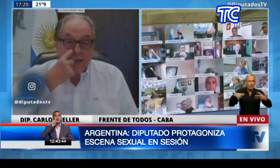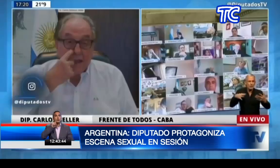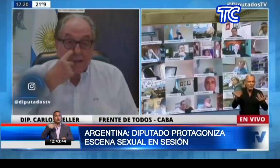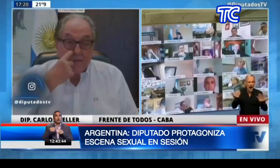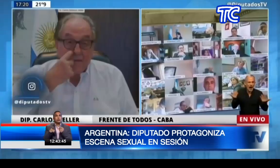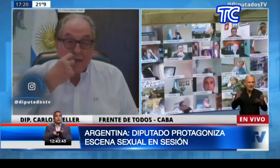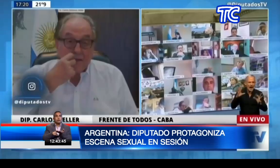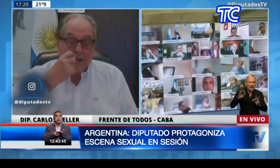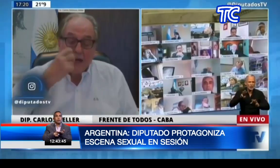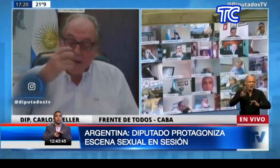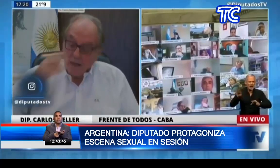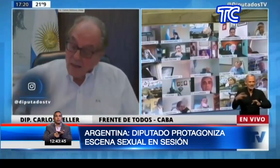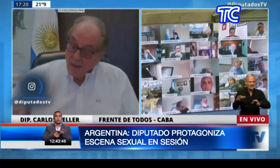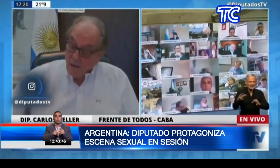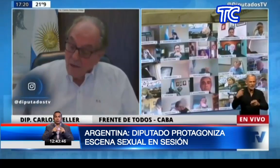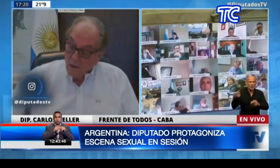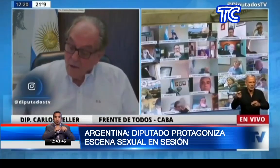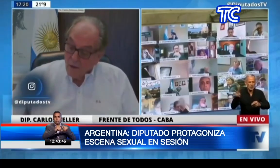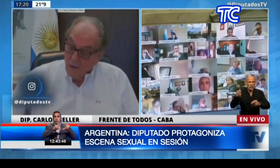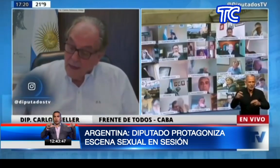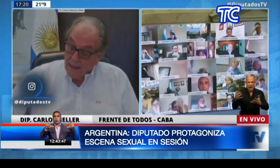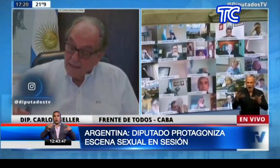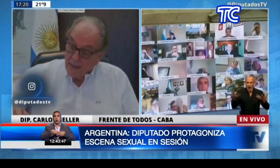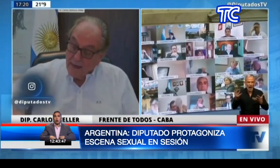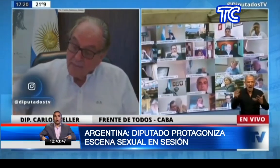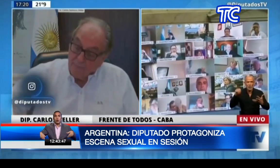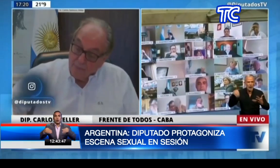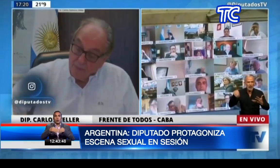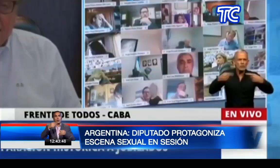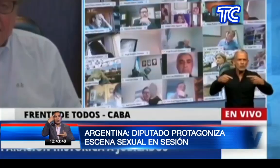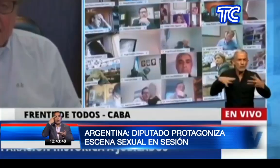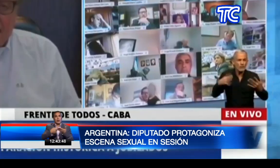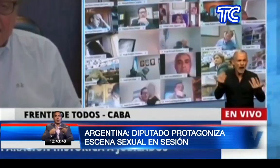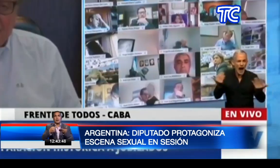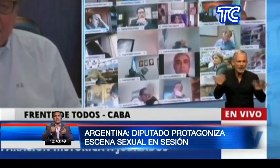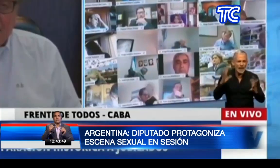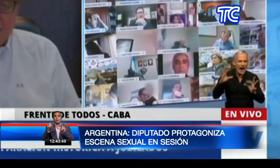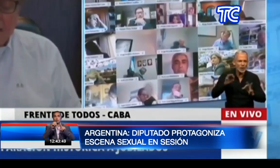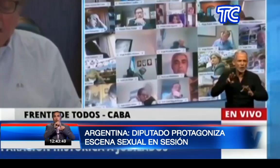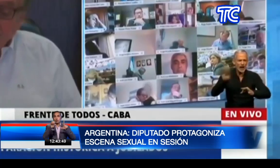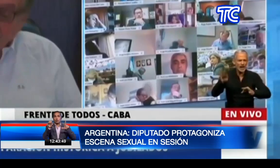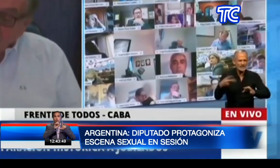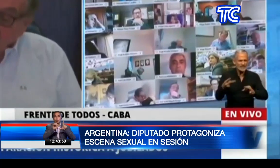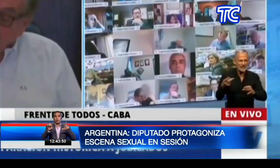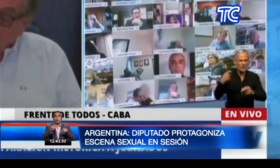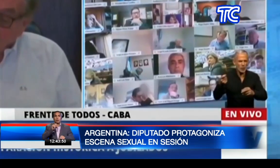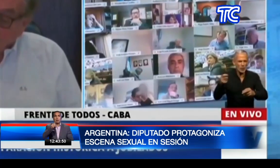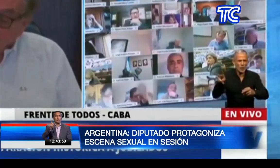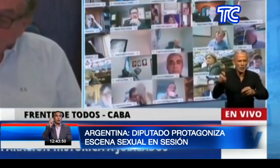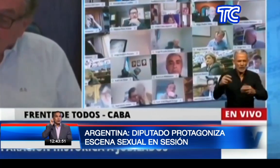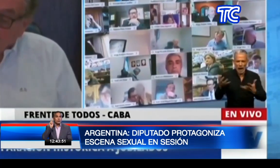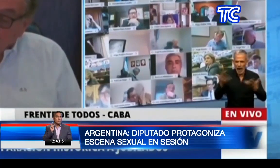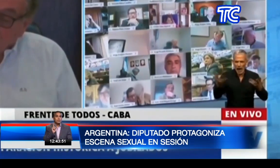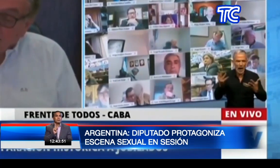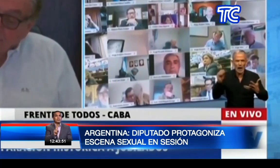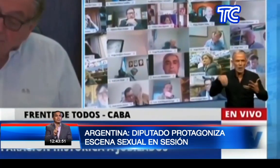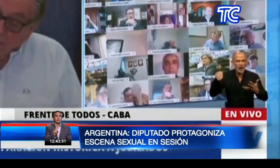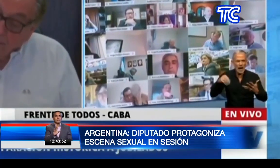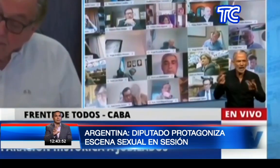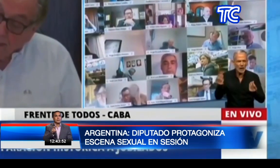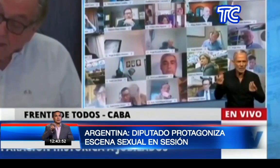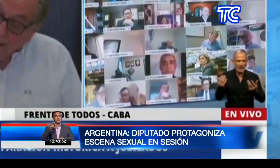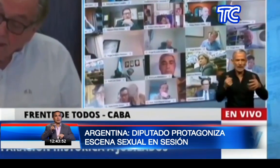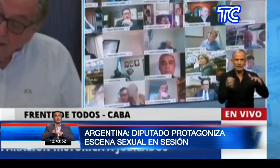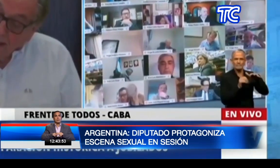sesión sobre la pantalla gigante instalada en el congreso para sucesiones por zoom se vio cómo una mujer se acercaba a él se